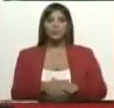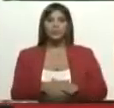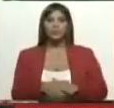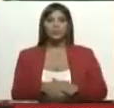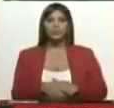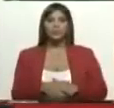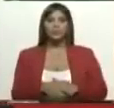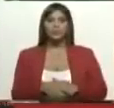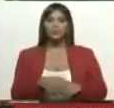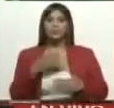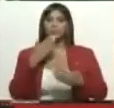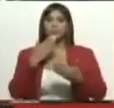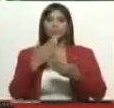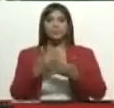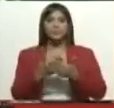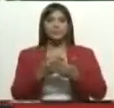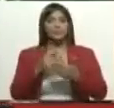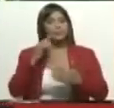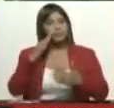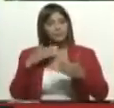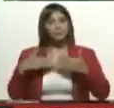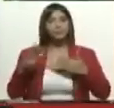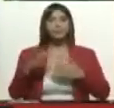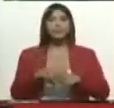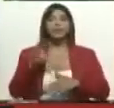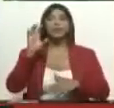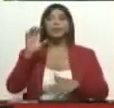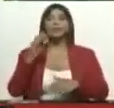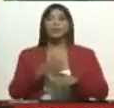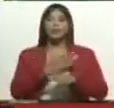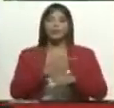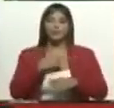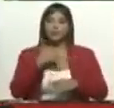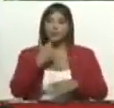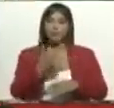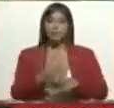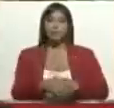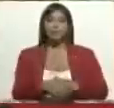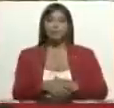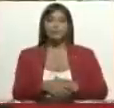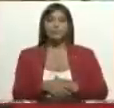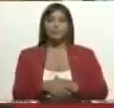mi gratitud eterna. La patria, como lo dije en estos días pasados,